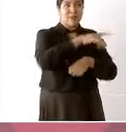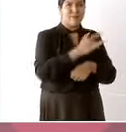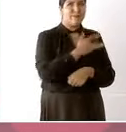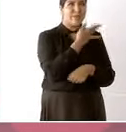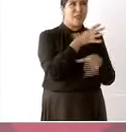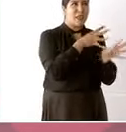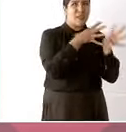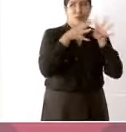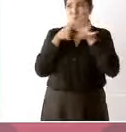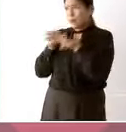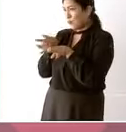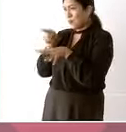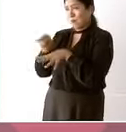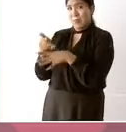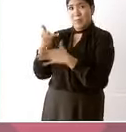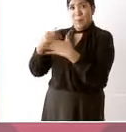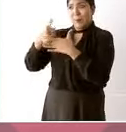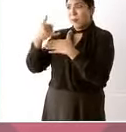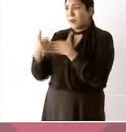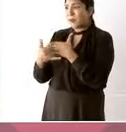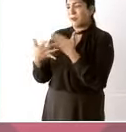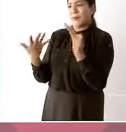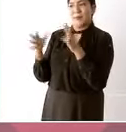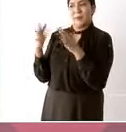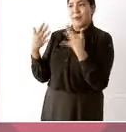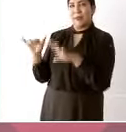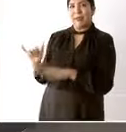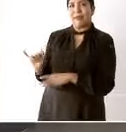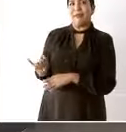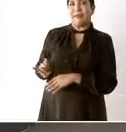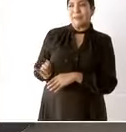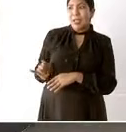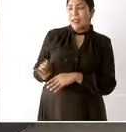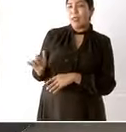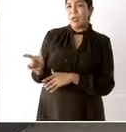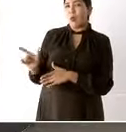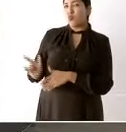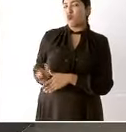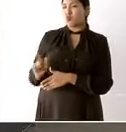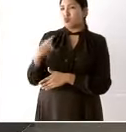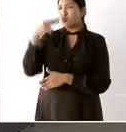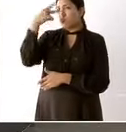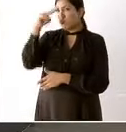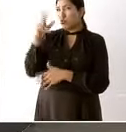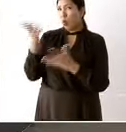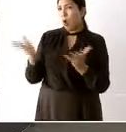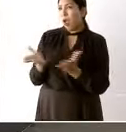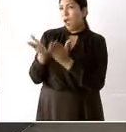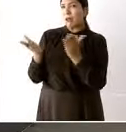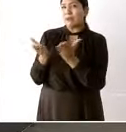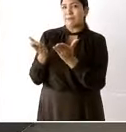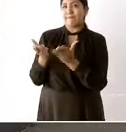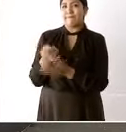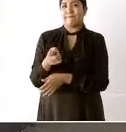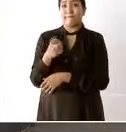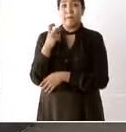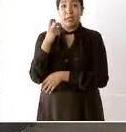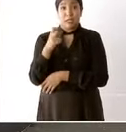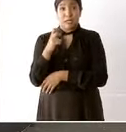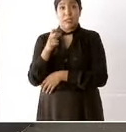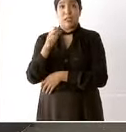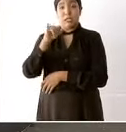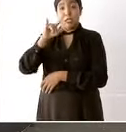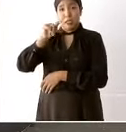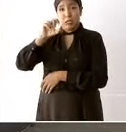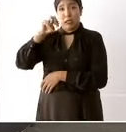de este gran proyecto transformador del Gobierno de México. La puesta en marcha del Corredor Interoceánico aprovechará